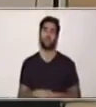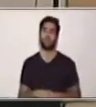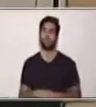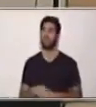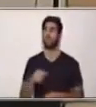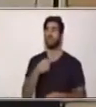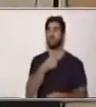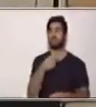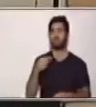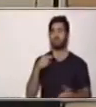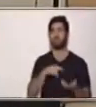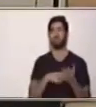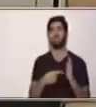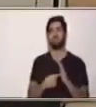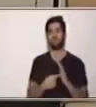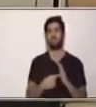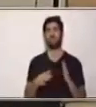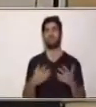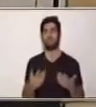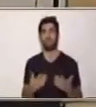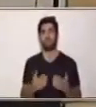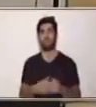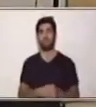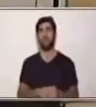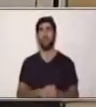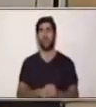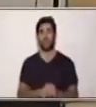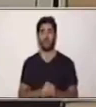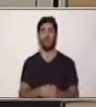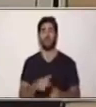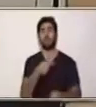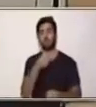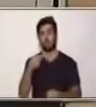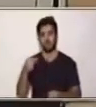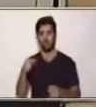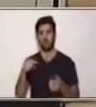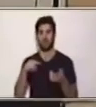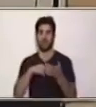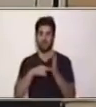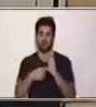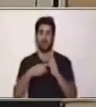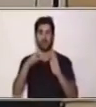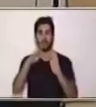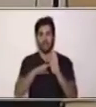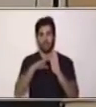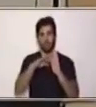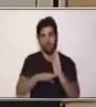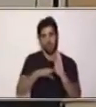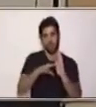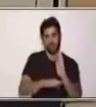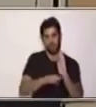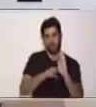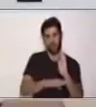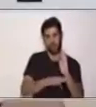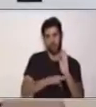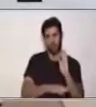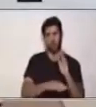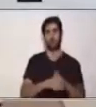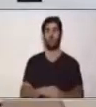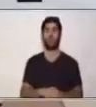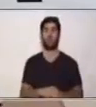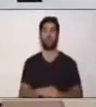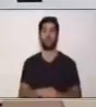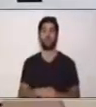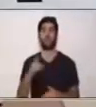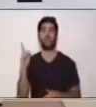voy a decir, al restar voy a disminuir. Disminuyo una cantidad también. Y